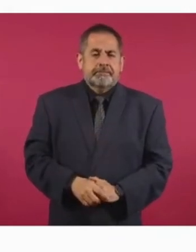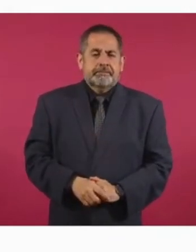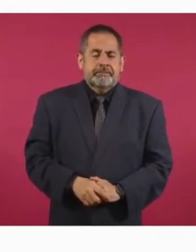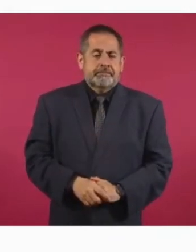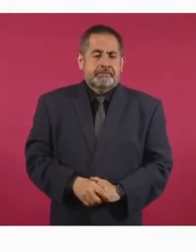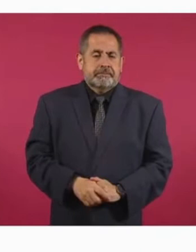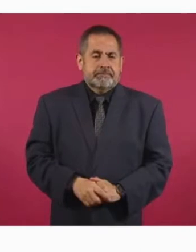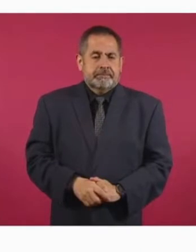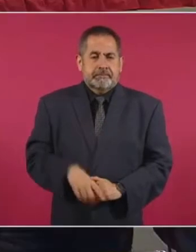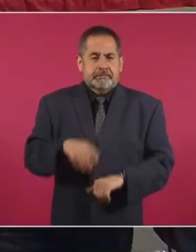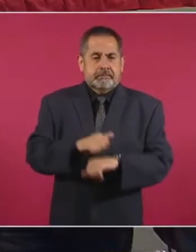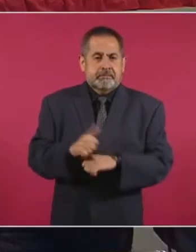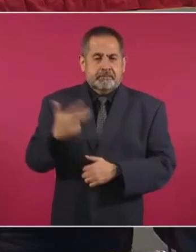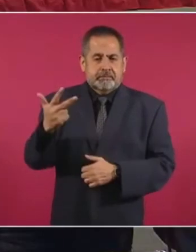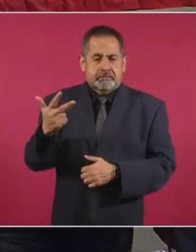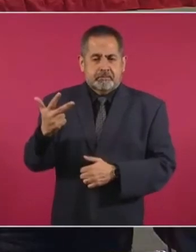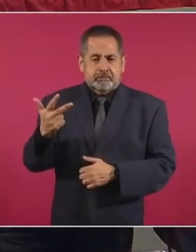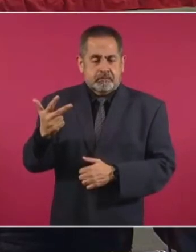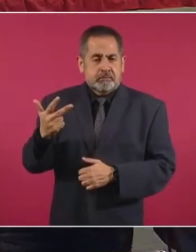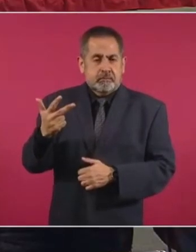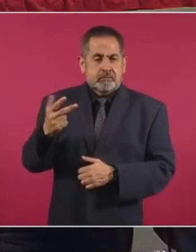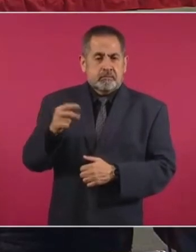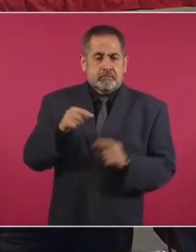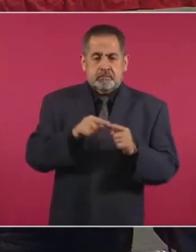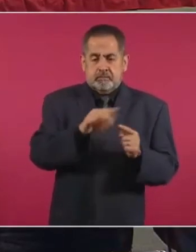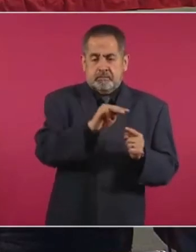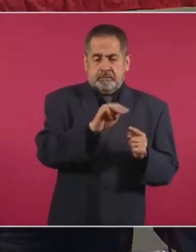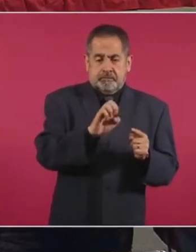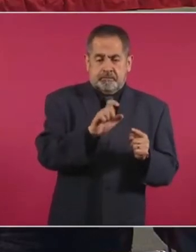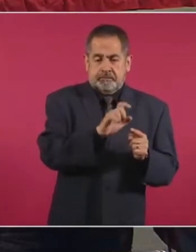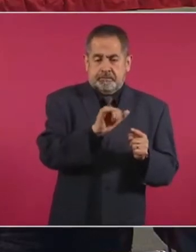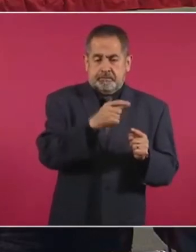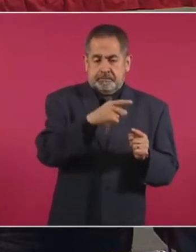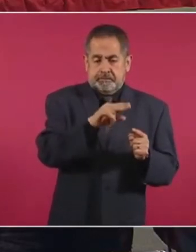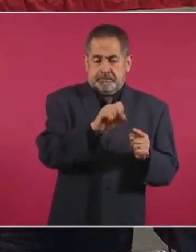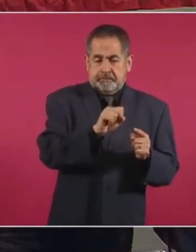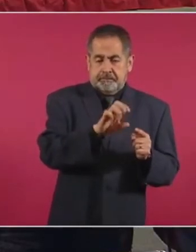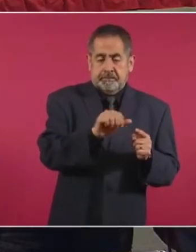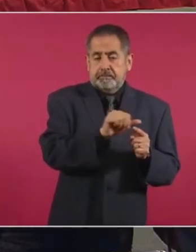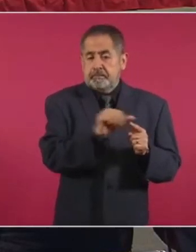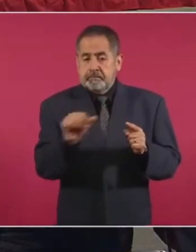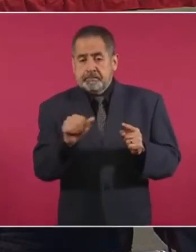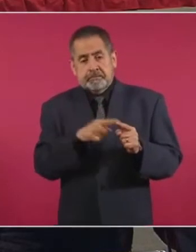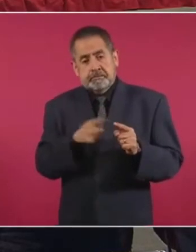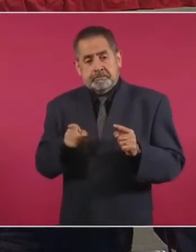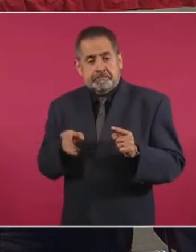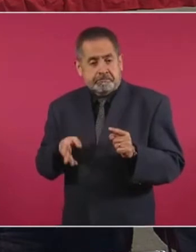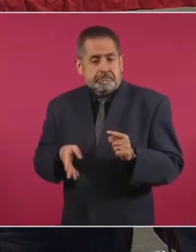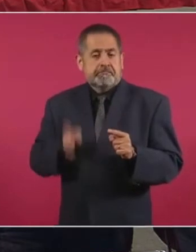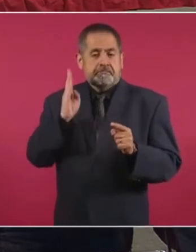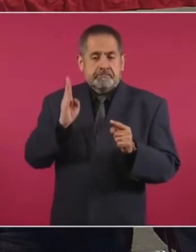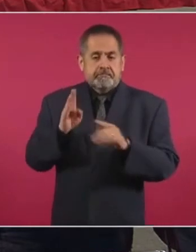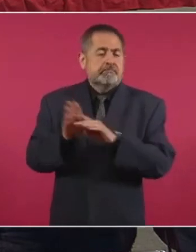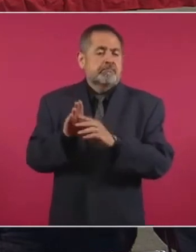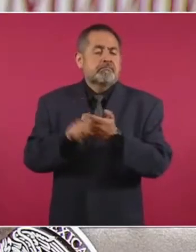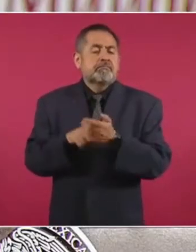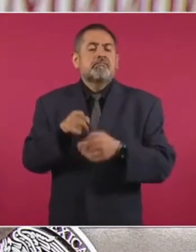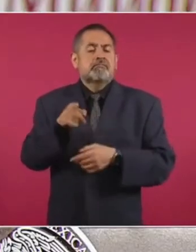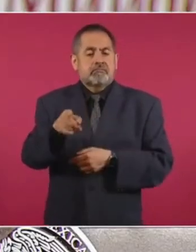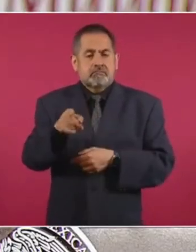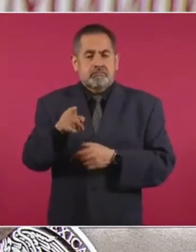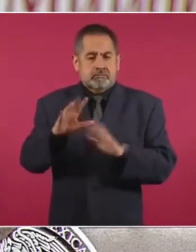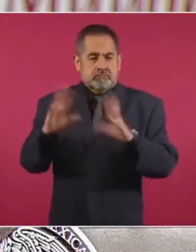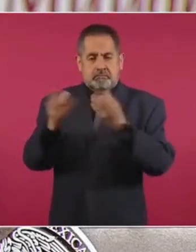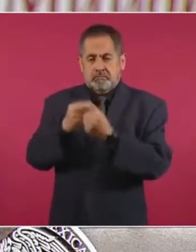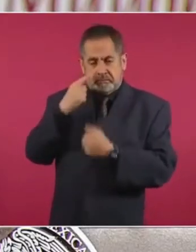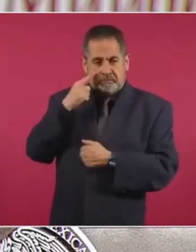La número 8, que es el macrolibramiento mexiquense que comentábamos hace un momento. El macrolibramiento mexiquense en su totalidad es todo